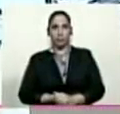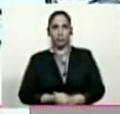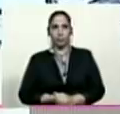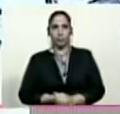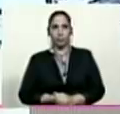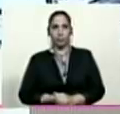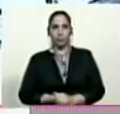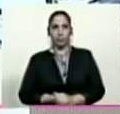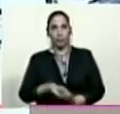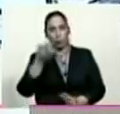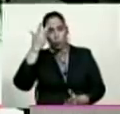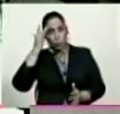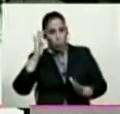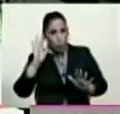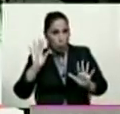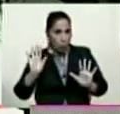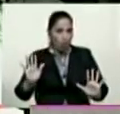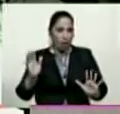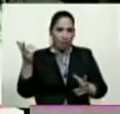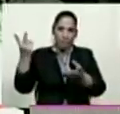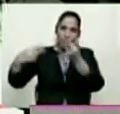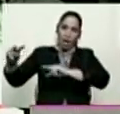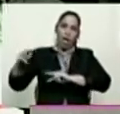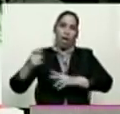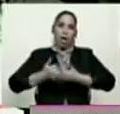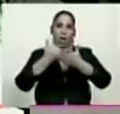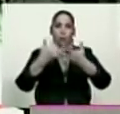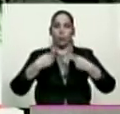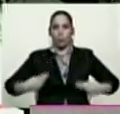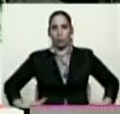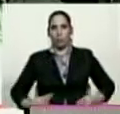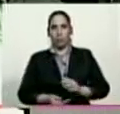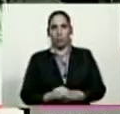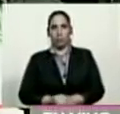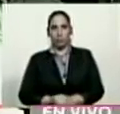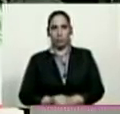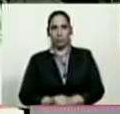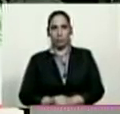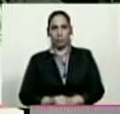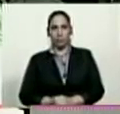la supuesta y falsa ayuda humanitaria.